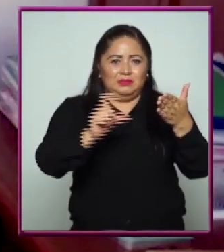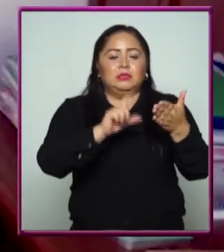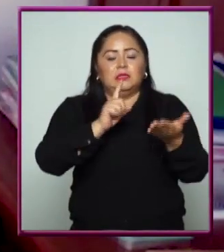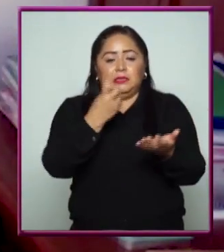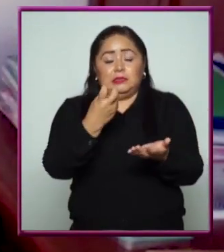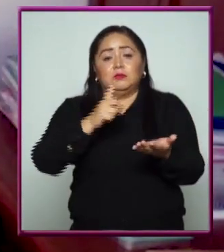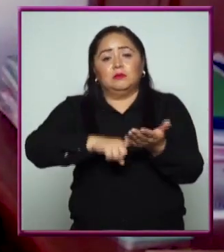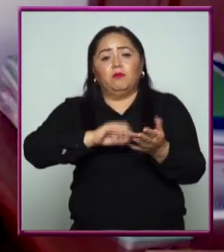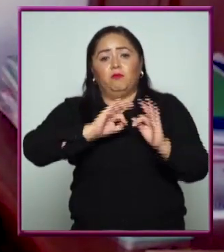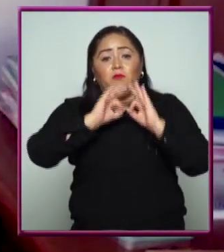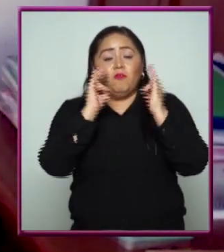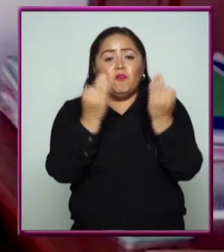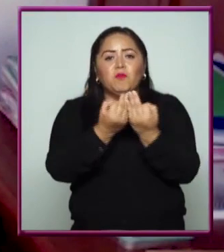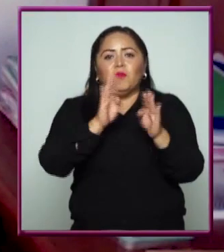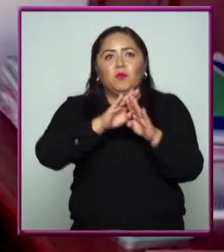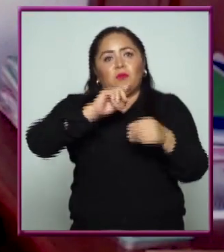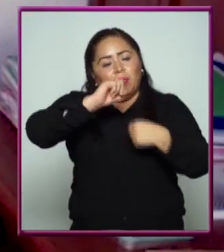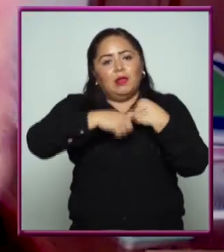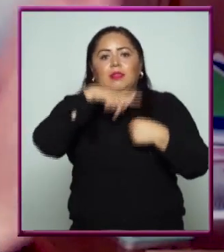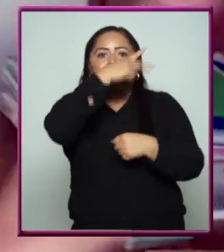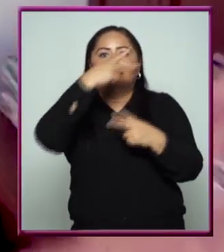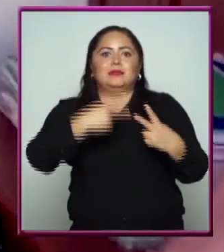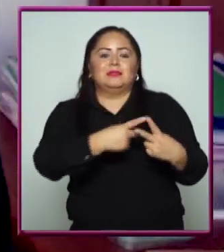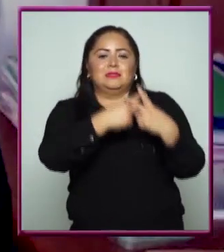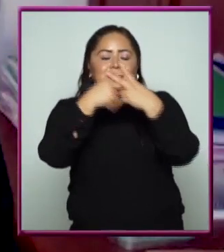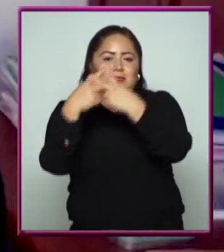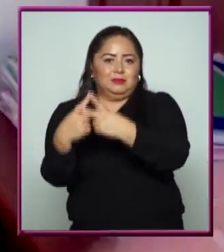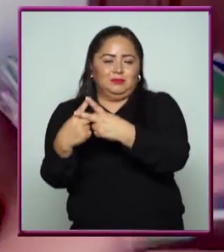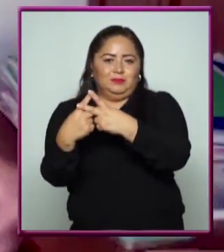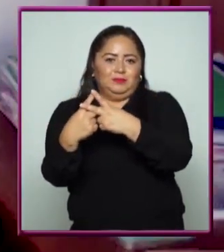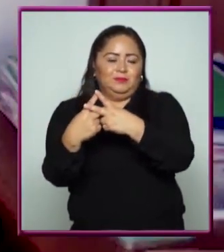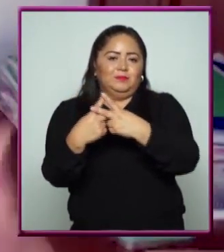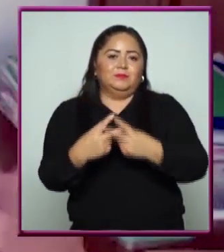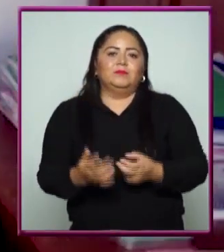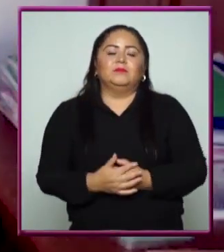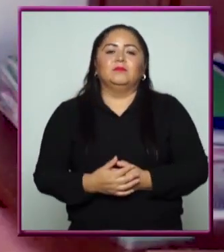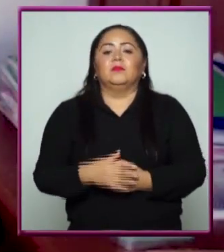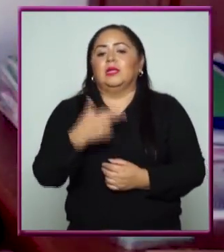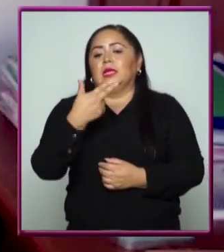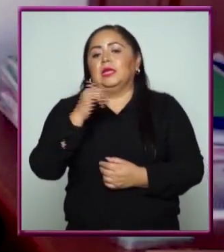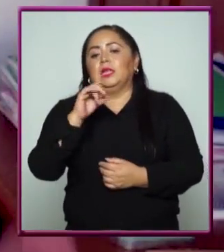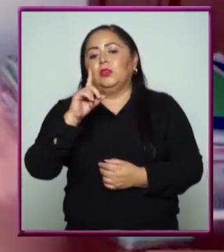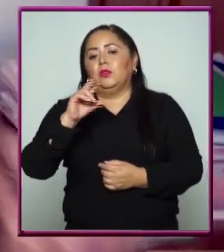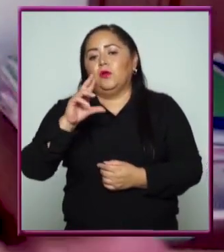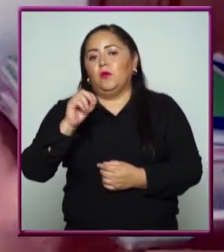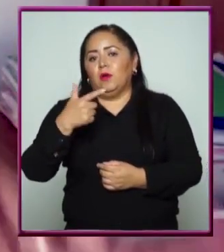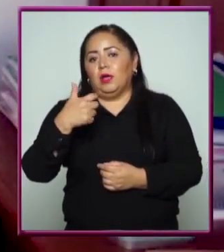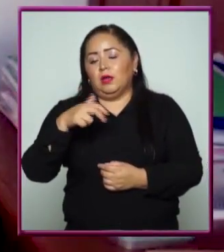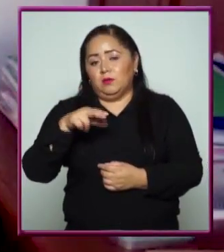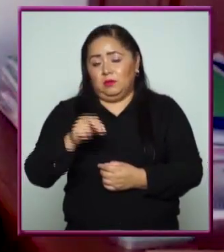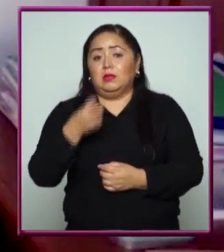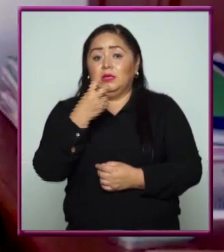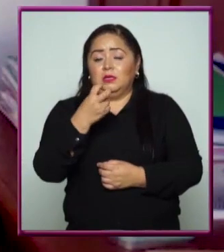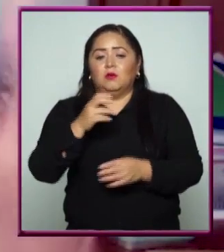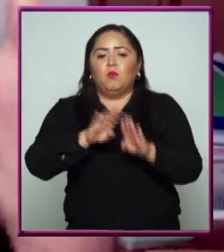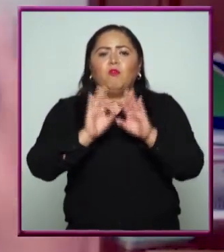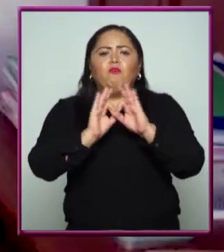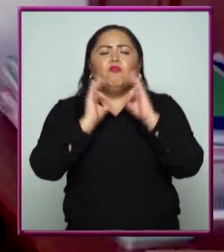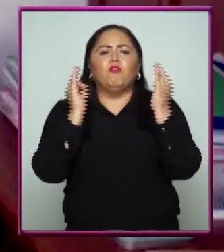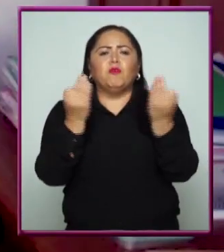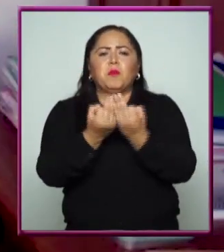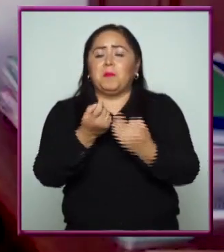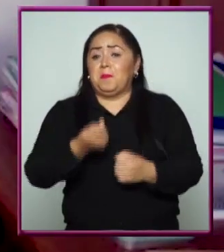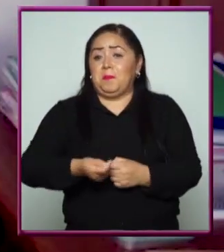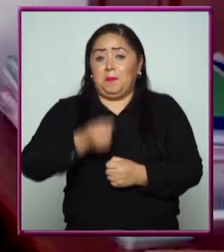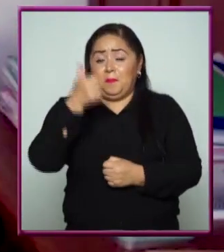forman en el interior de las estrellas. Desde el hidrógeno y el helio, de hecho, se forman